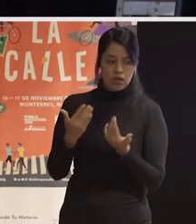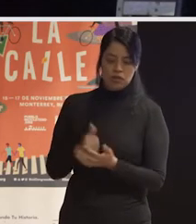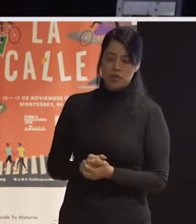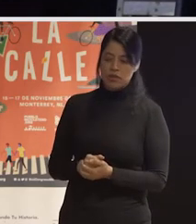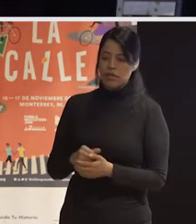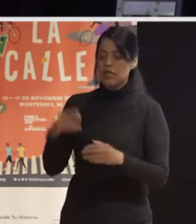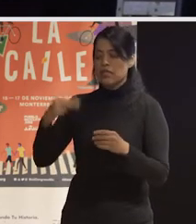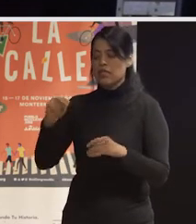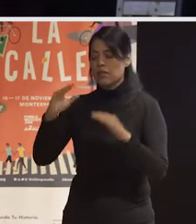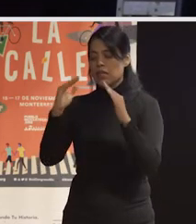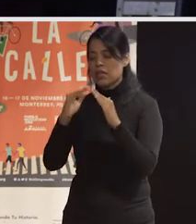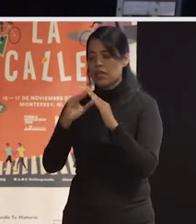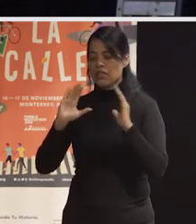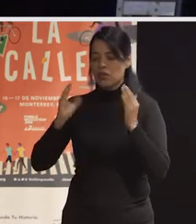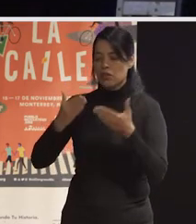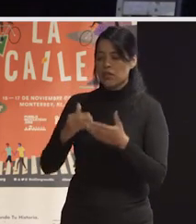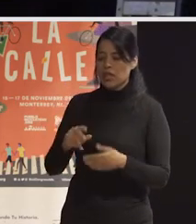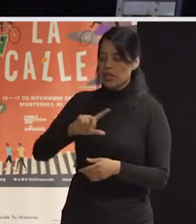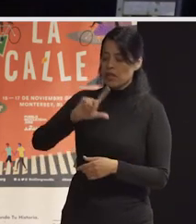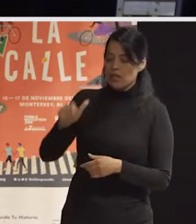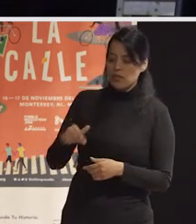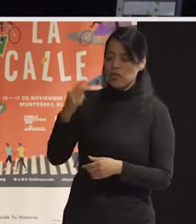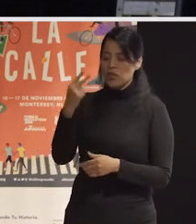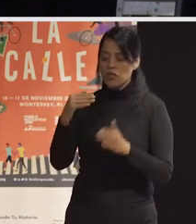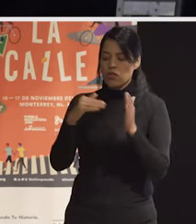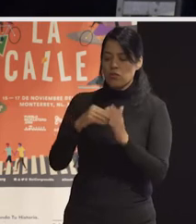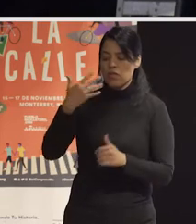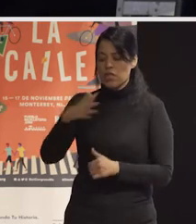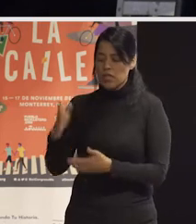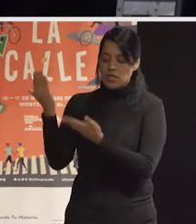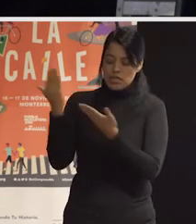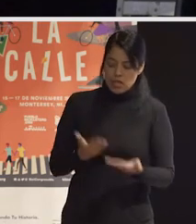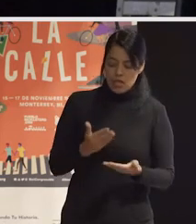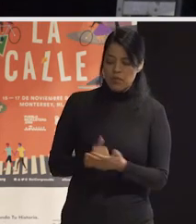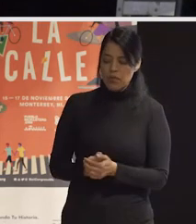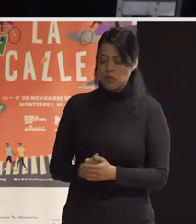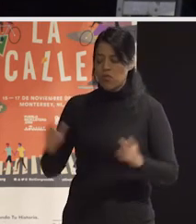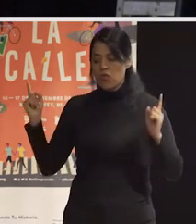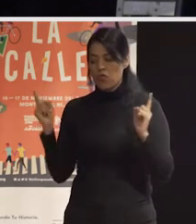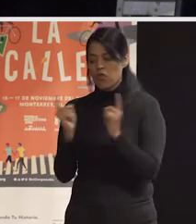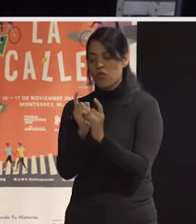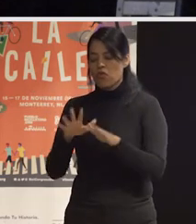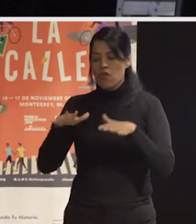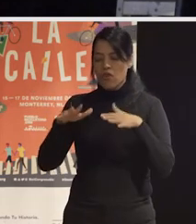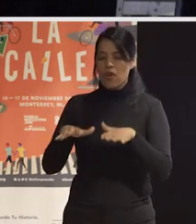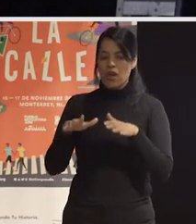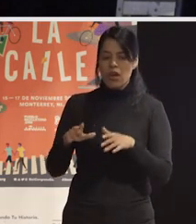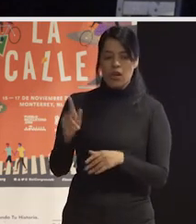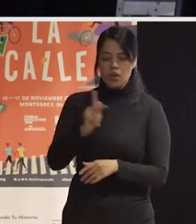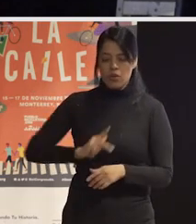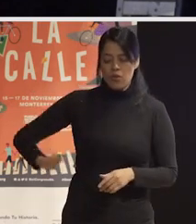luego también llegamos en el 2010 y fue un encuentro mágico y maravilloso con pueblo bicicletero